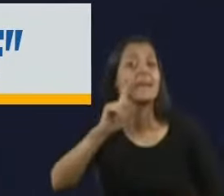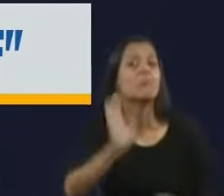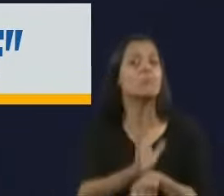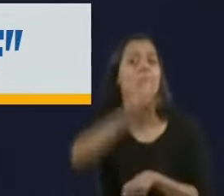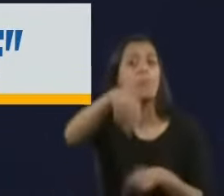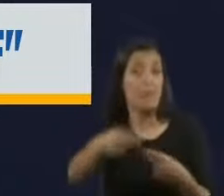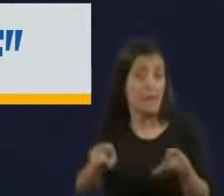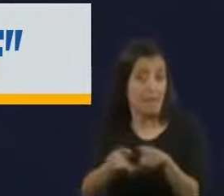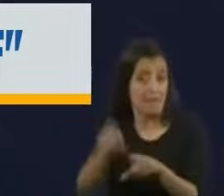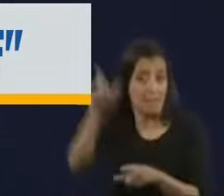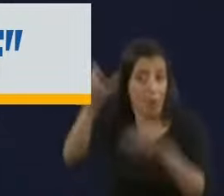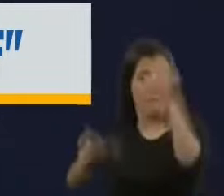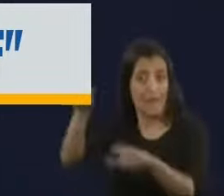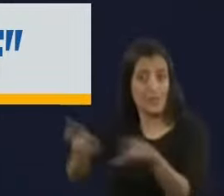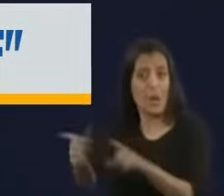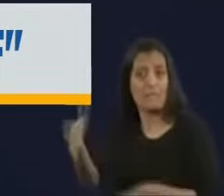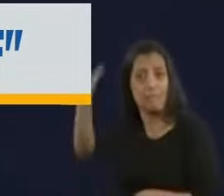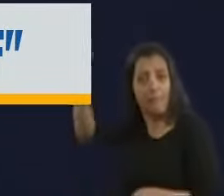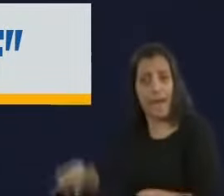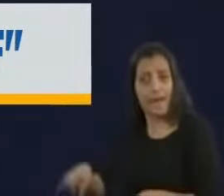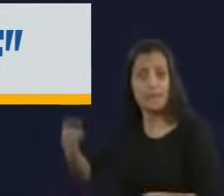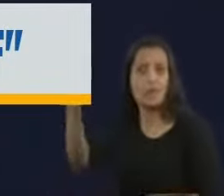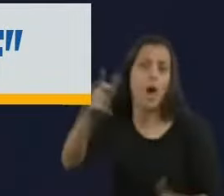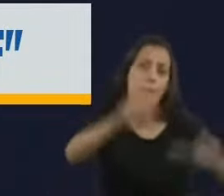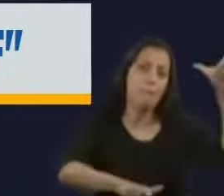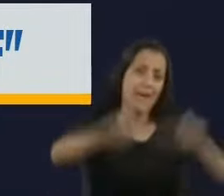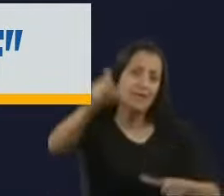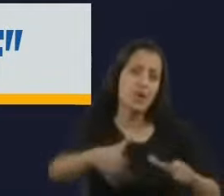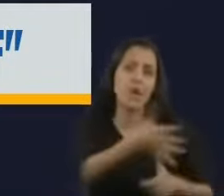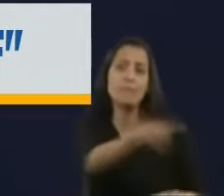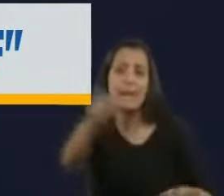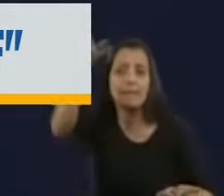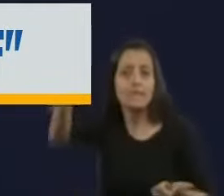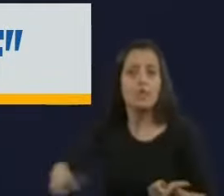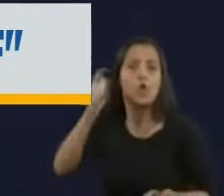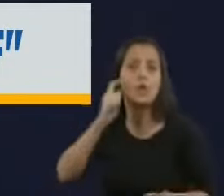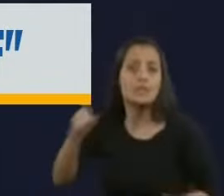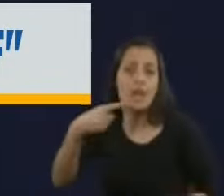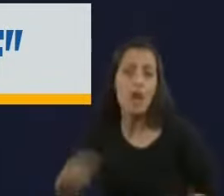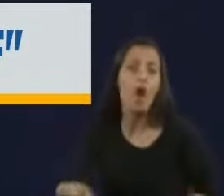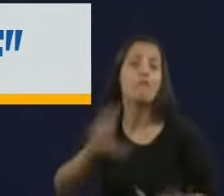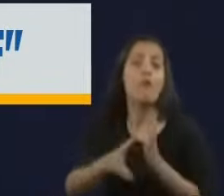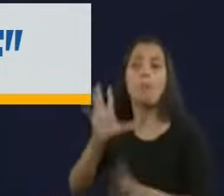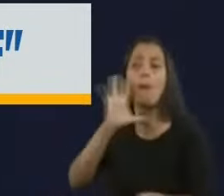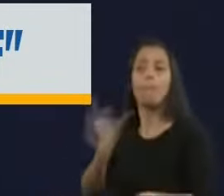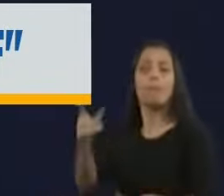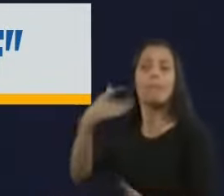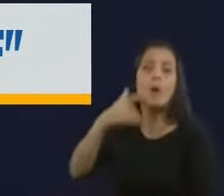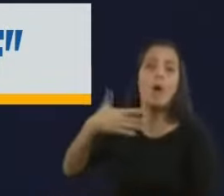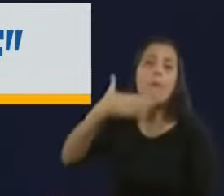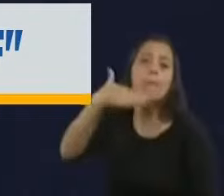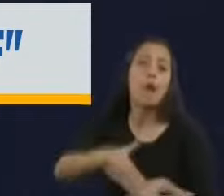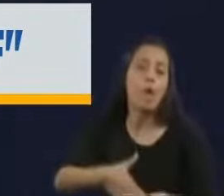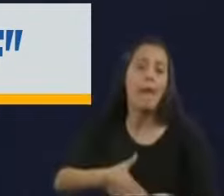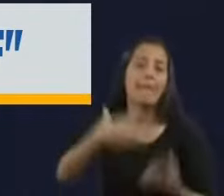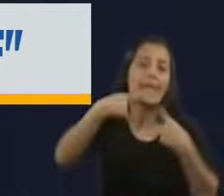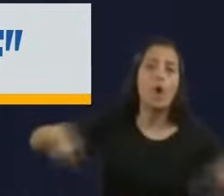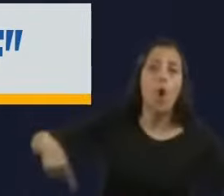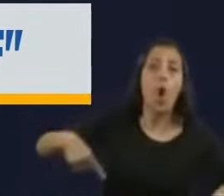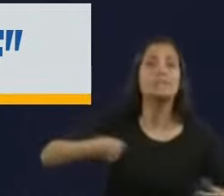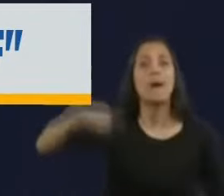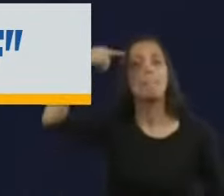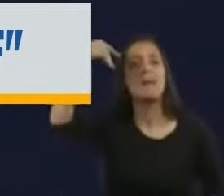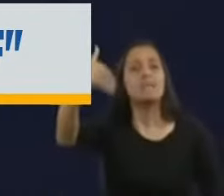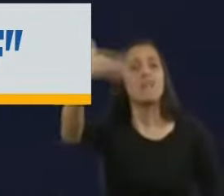como él, digamos, ¿no? Porque existen personajes como Kiciloff que prometen o que hacen pensar que en el futuro el Estado